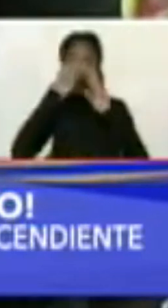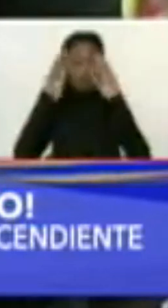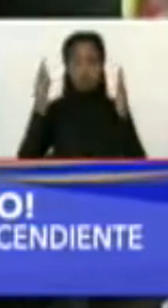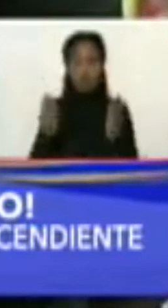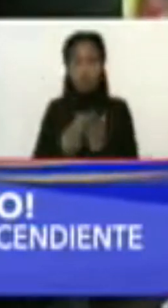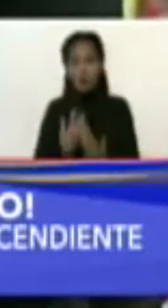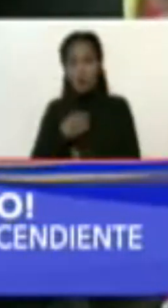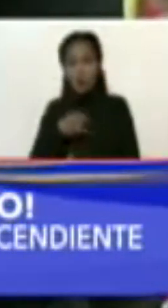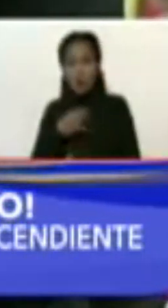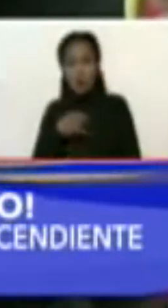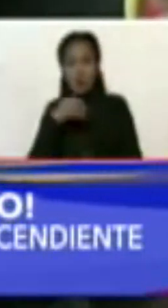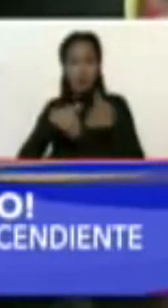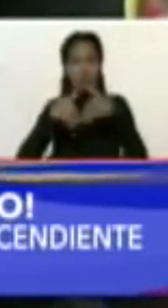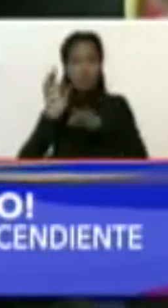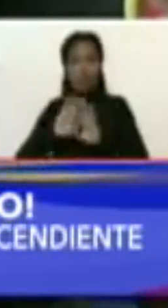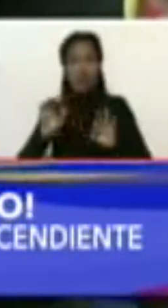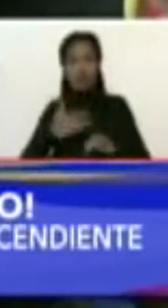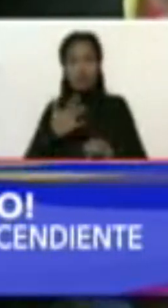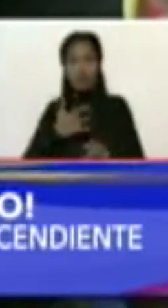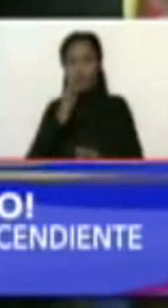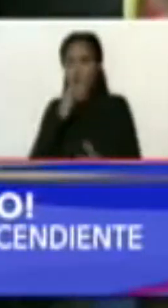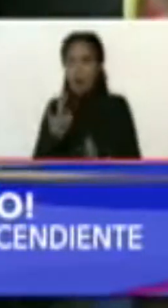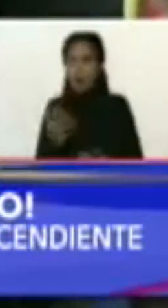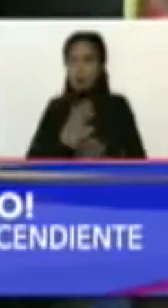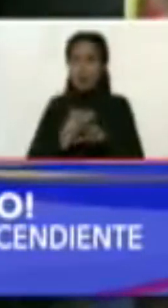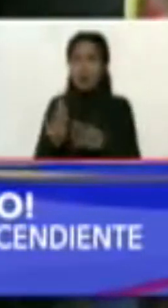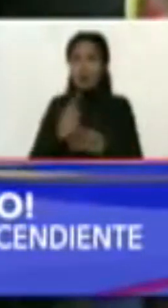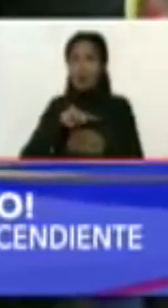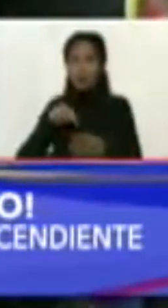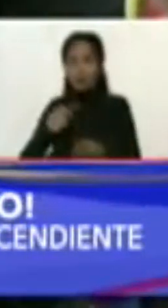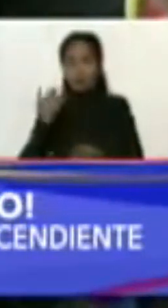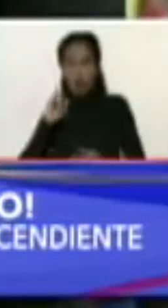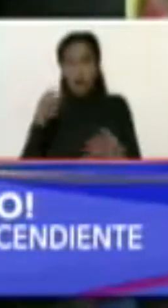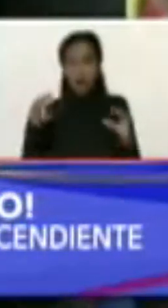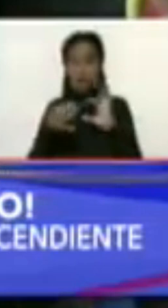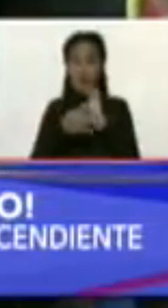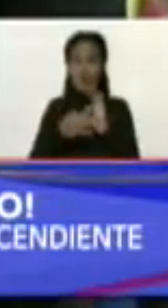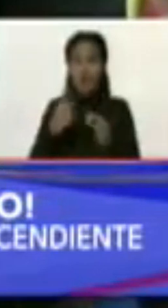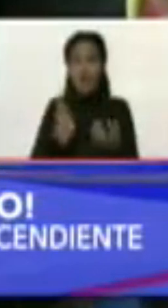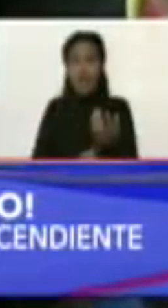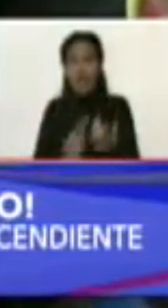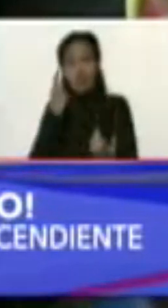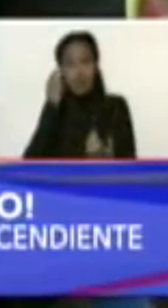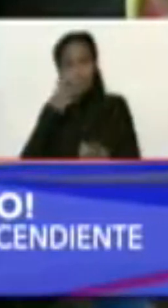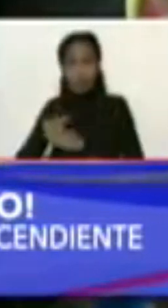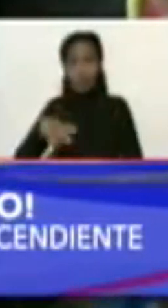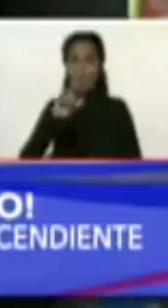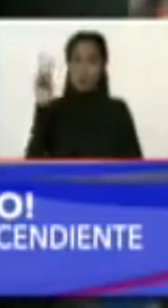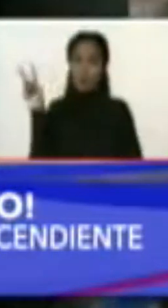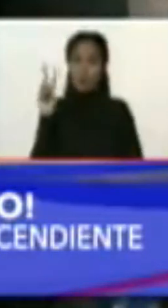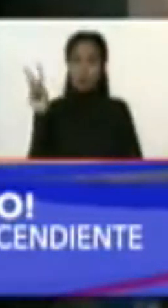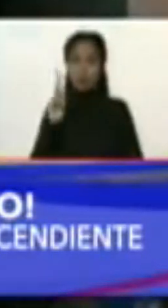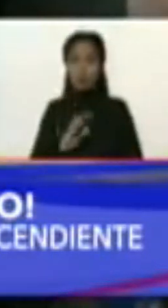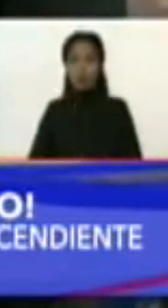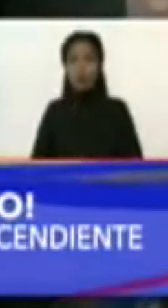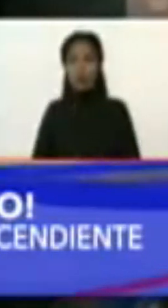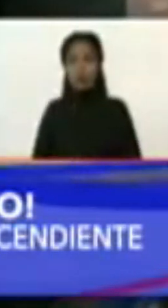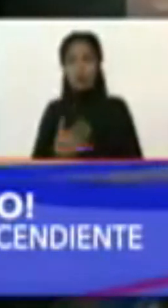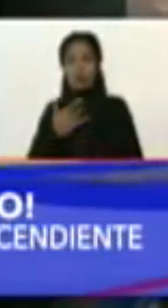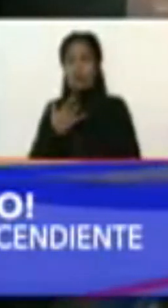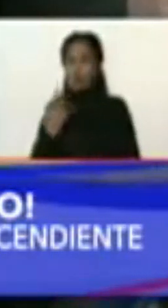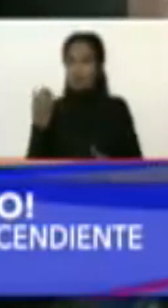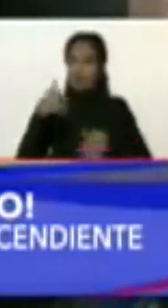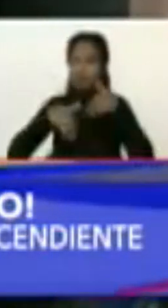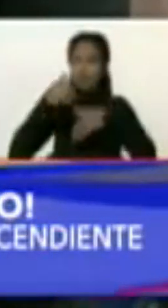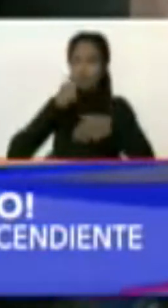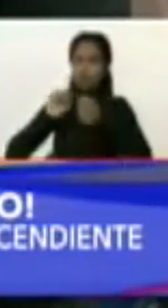puede votar en contra de Venezuela. No tiene sentido. A pesar de que tenemos una relación de hermandad con el pueblo venezolano. No tiene sentido un voto